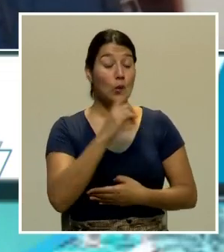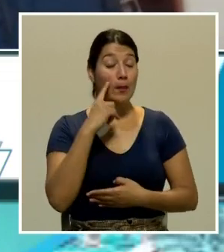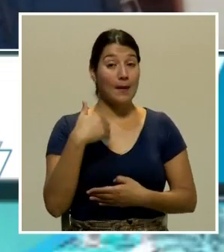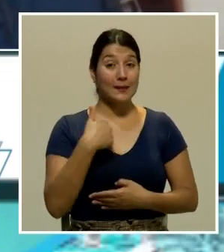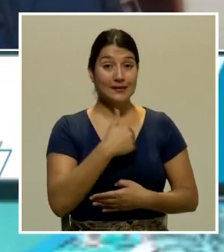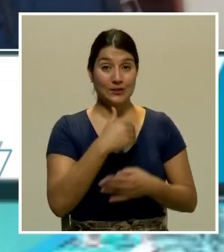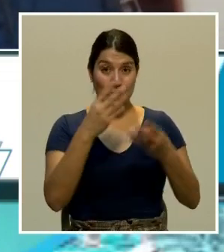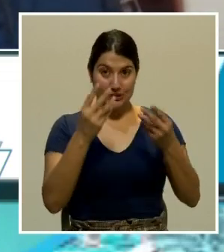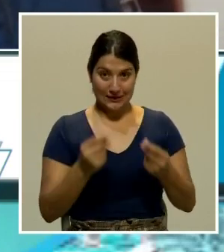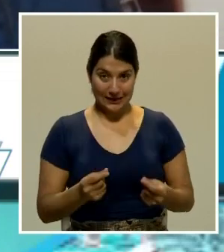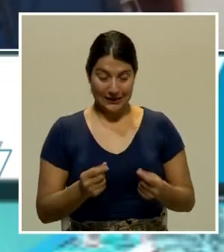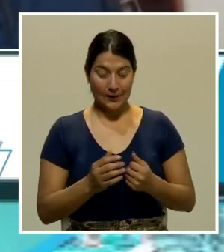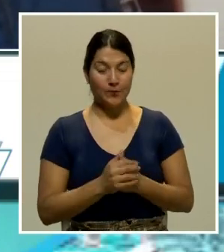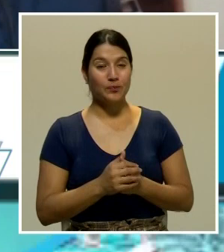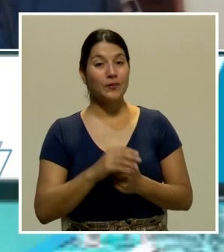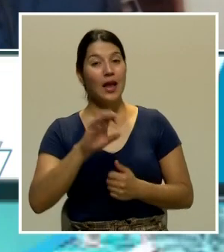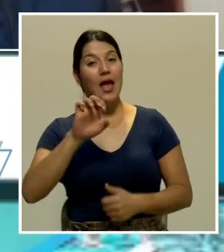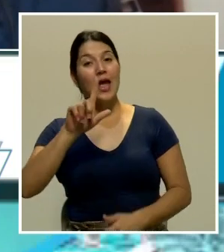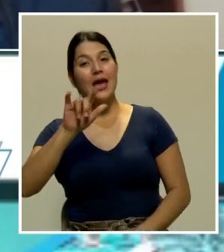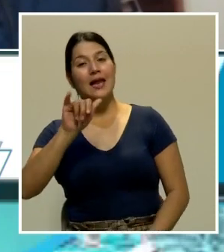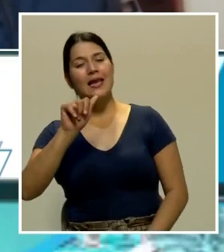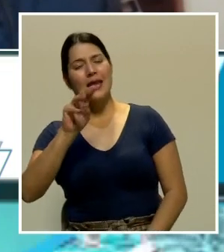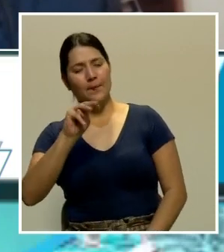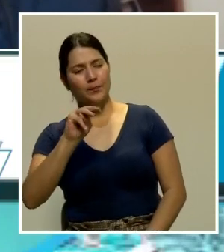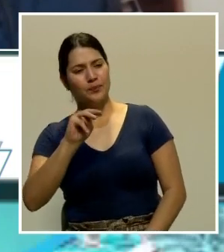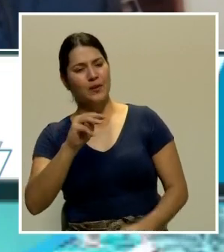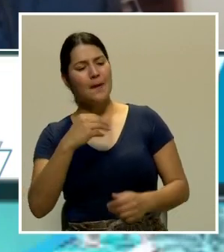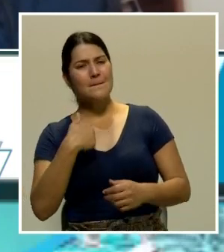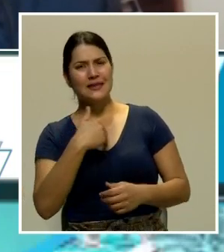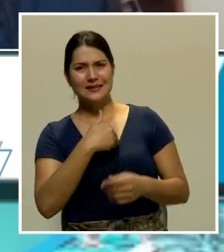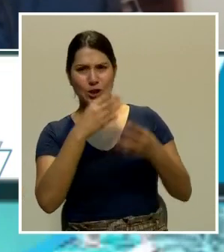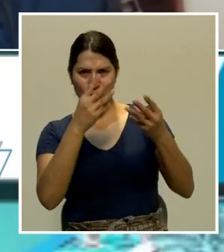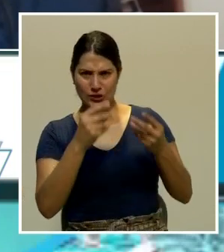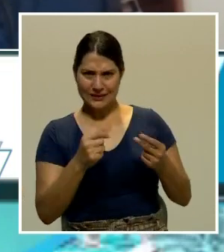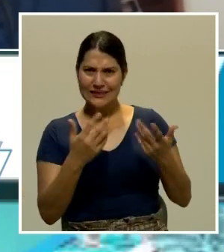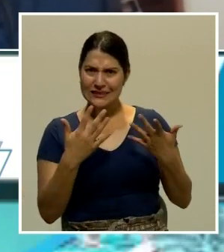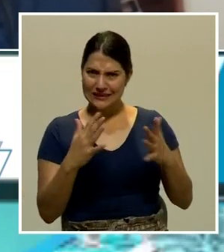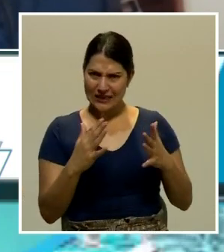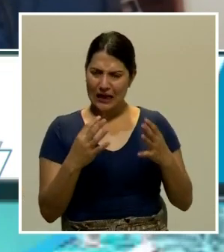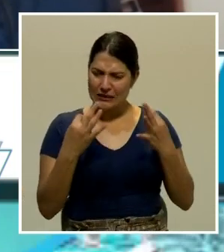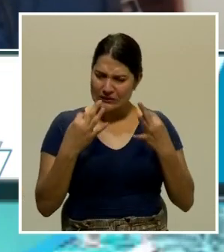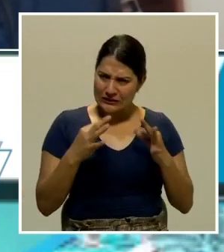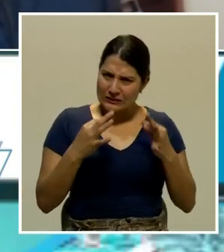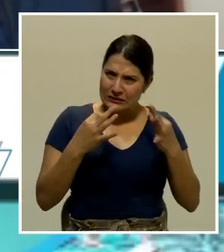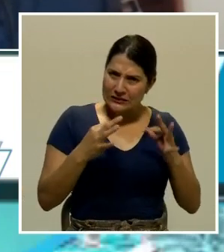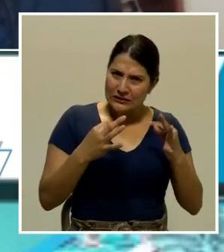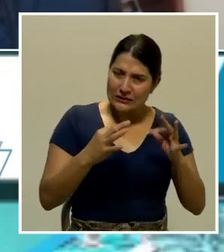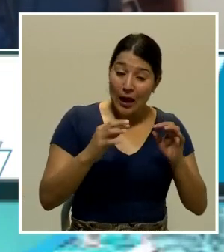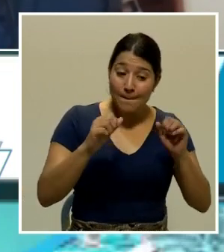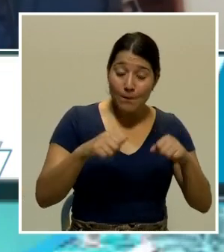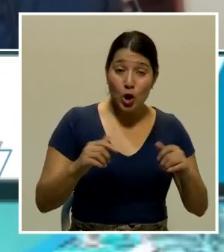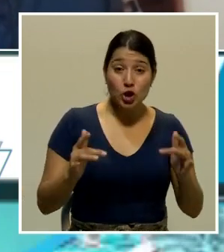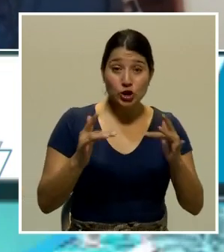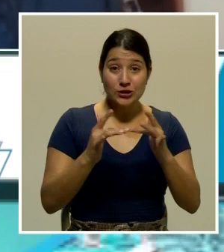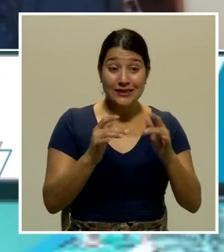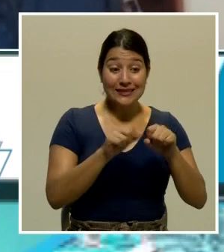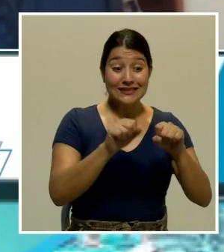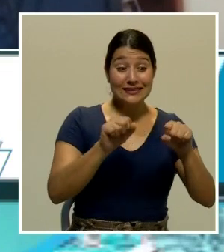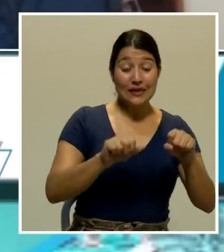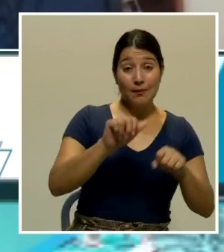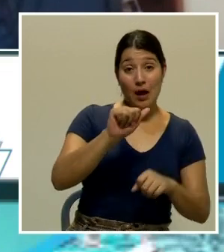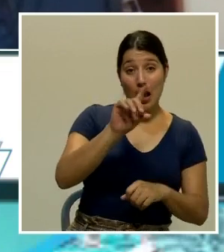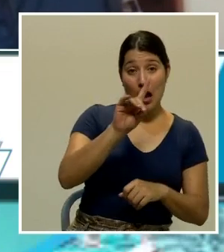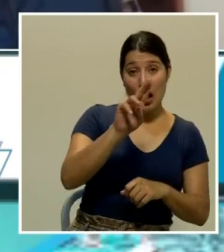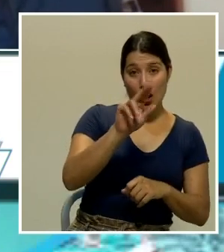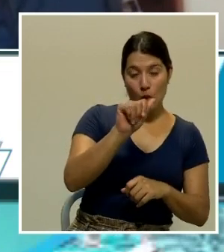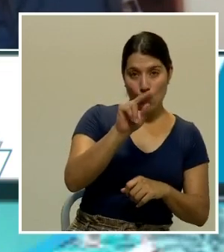Hacienda. Justamente, don Elian, Hacienda hizo ya varios intentos de conectar el sistema de información aduanera,